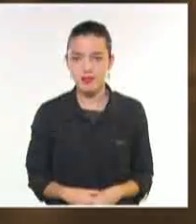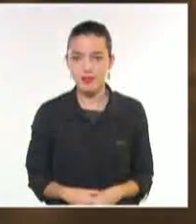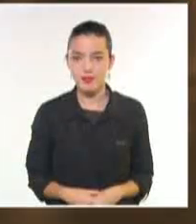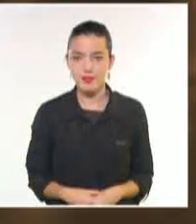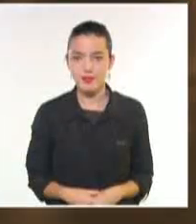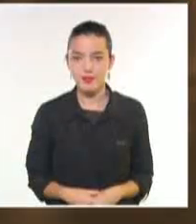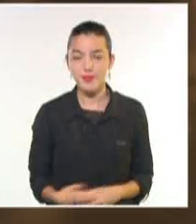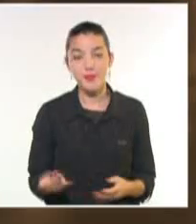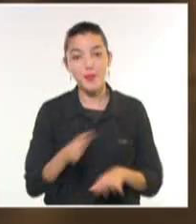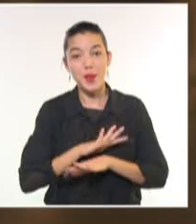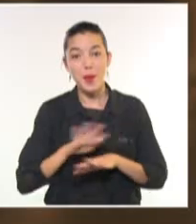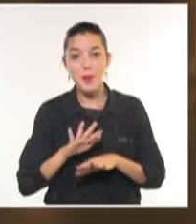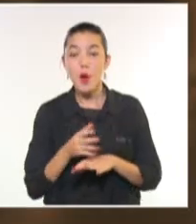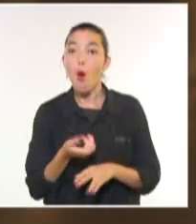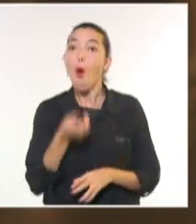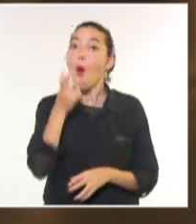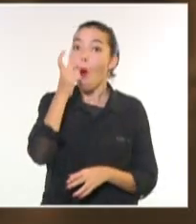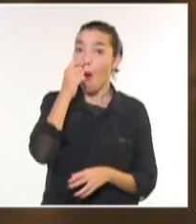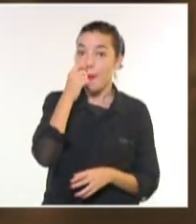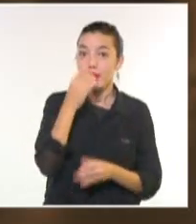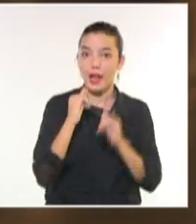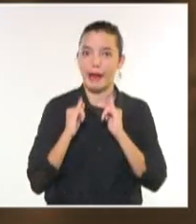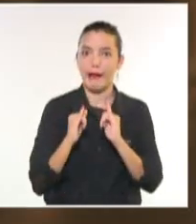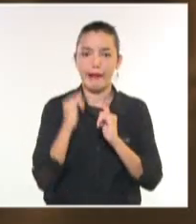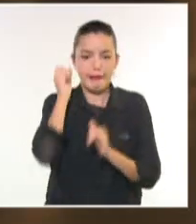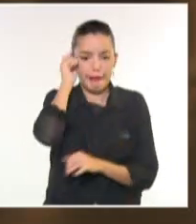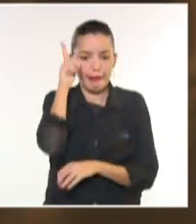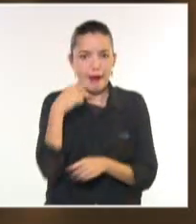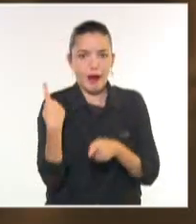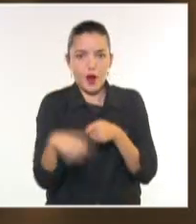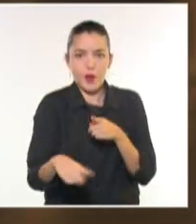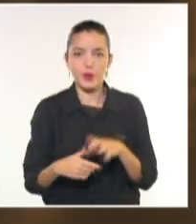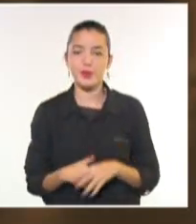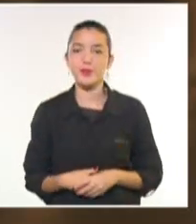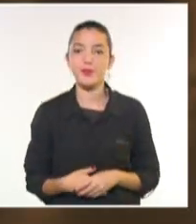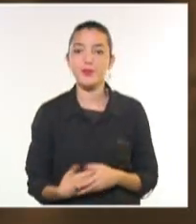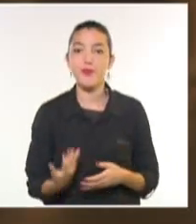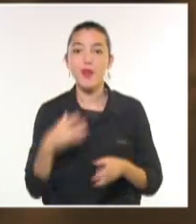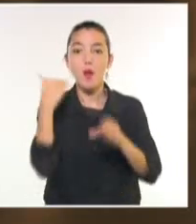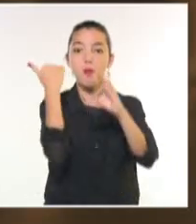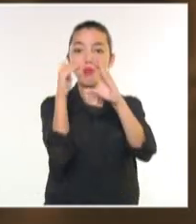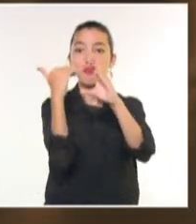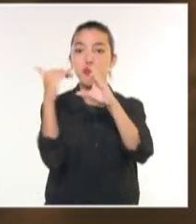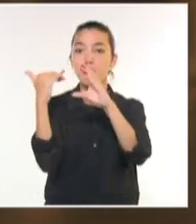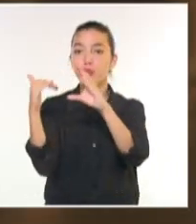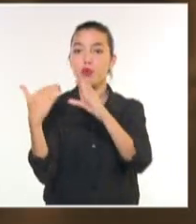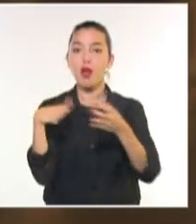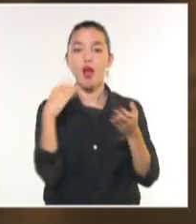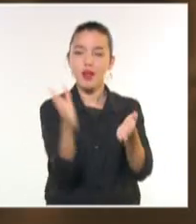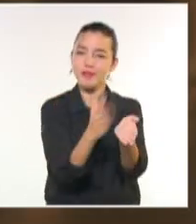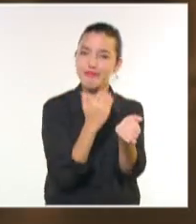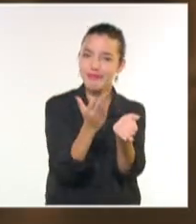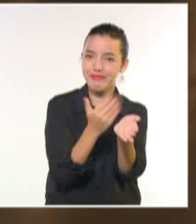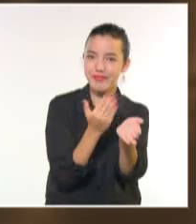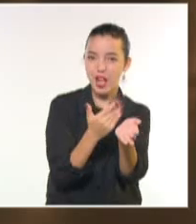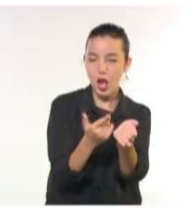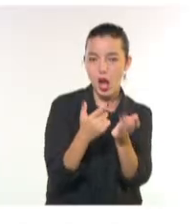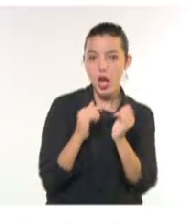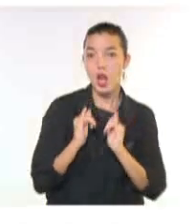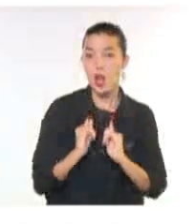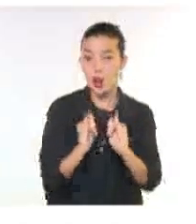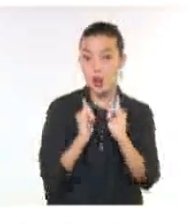Pero el padre Viñes tuvo otra idea extraordinaria. Envió a los periódicos una nota en la que alertaba sobre la proximidad del